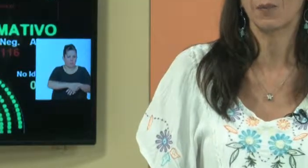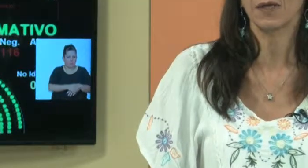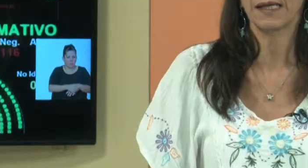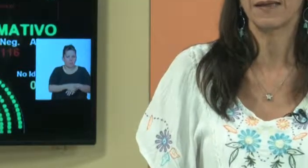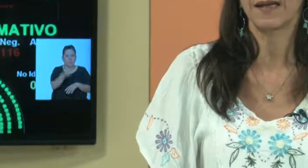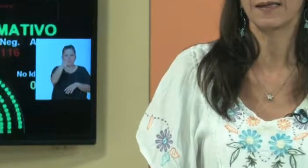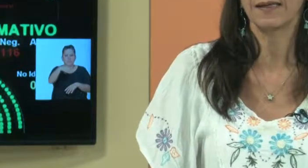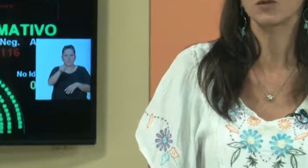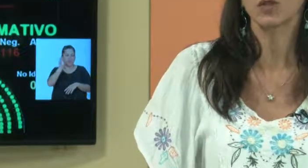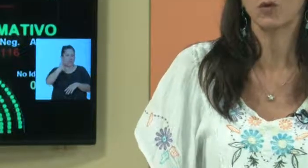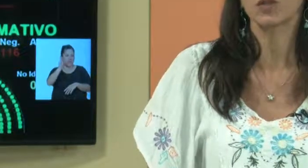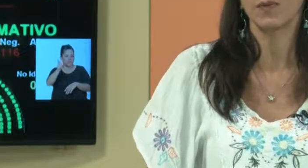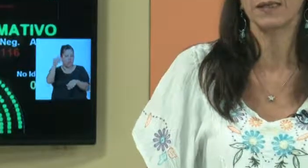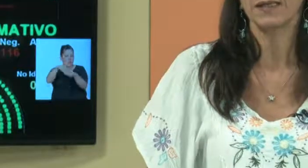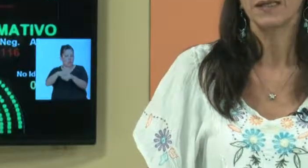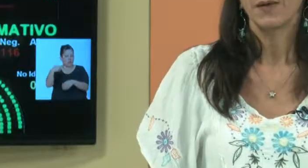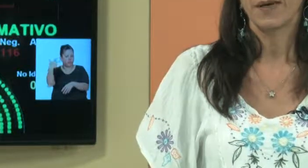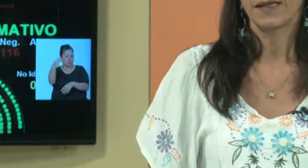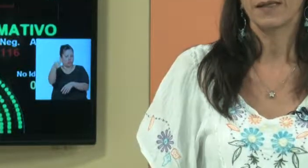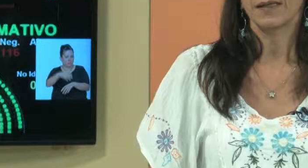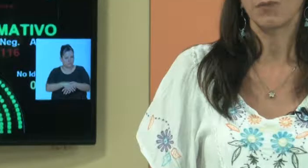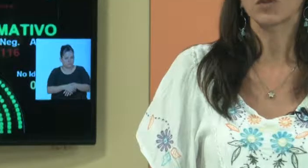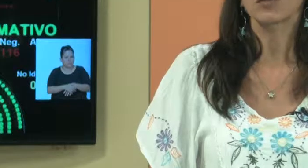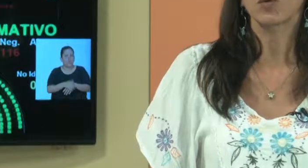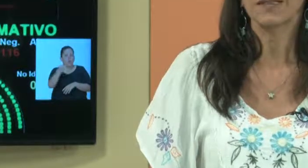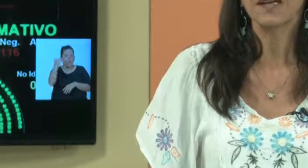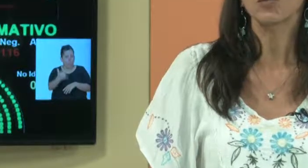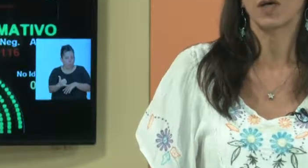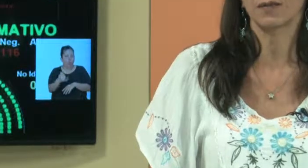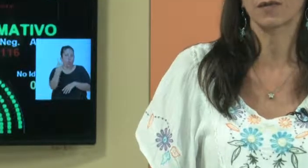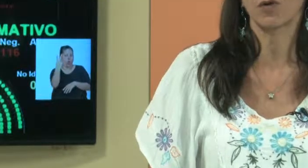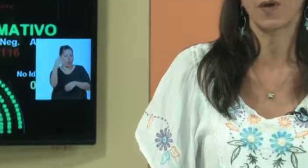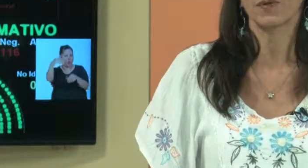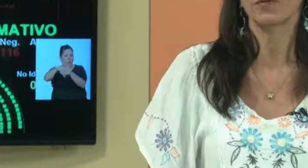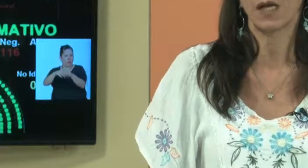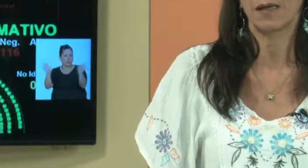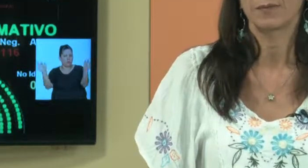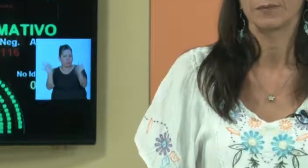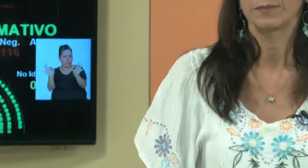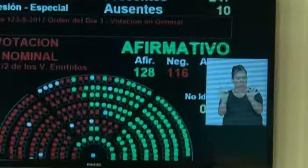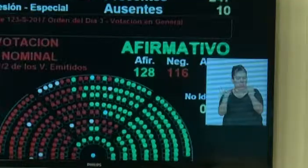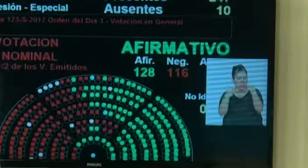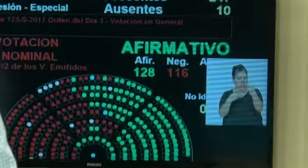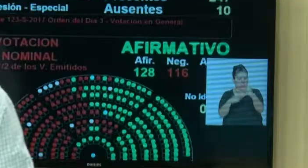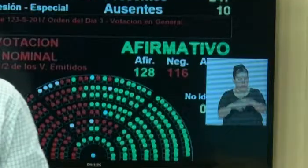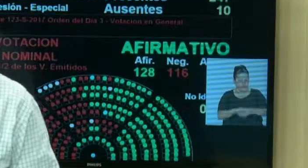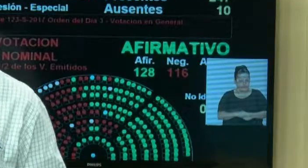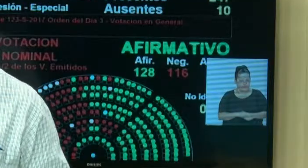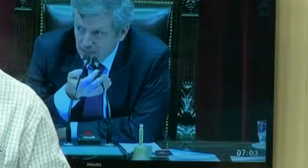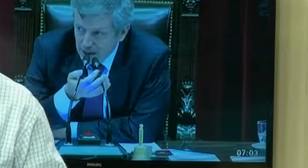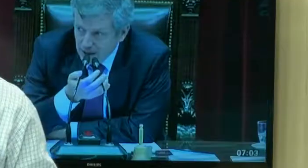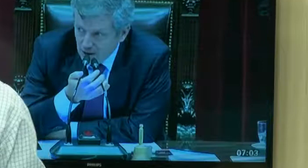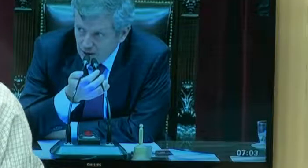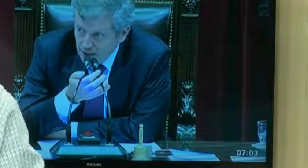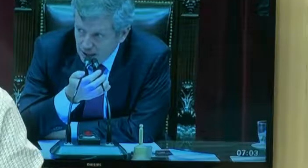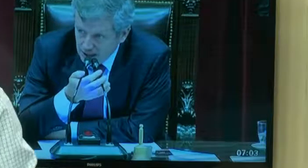10 en la puerta de la legislatura, justamente para mostrar su rechazo a esta reforma previsional. Muy bien, Vero, enseguida nos vamos a meter con este